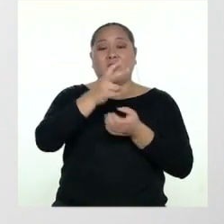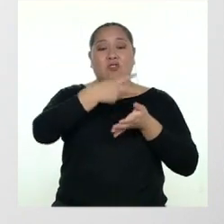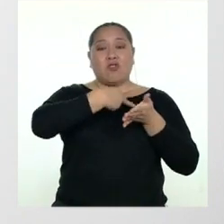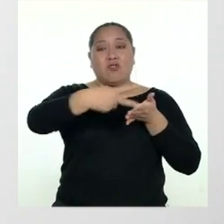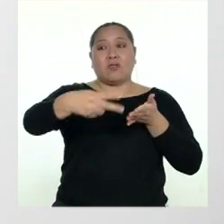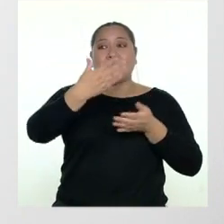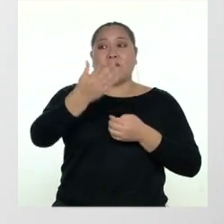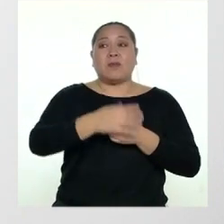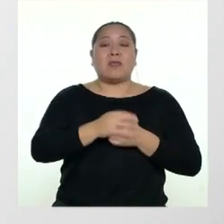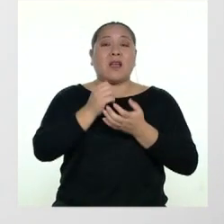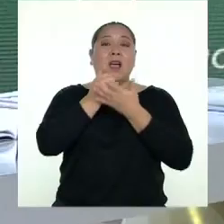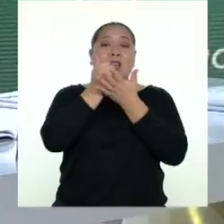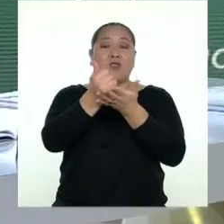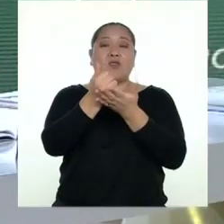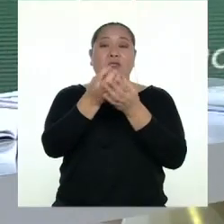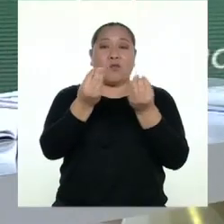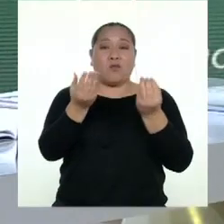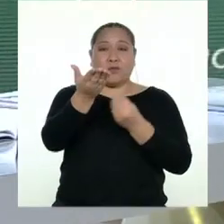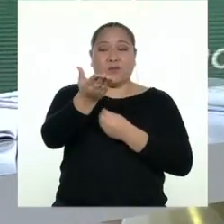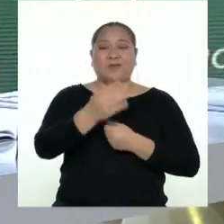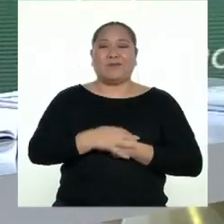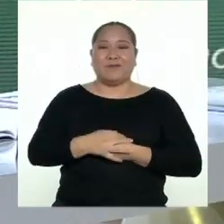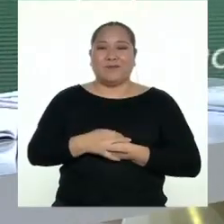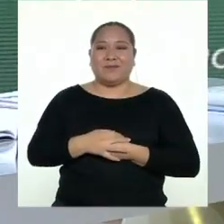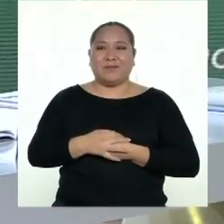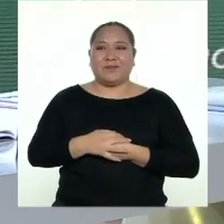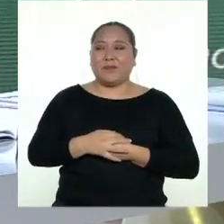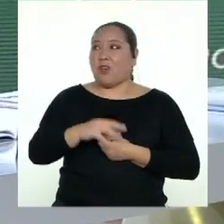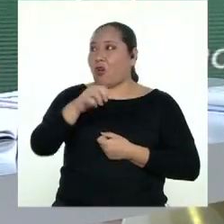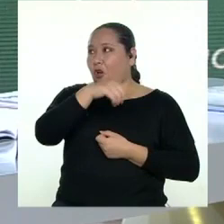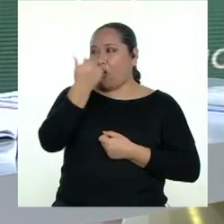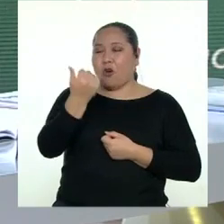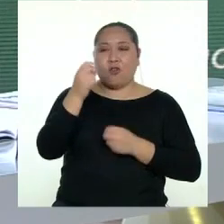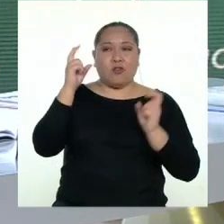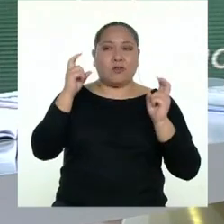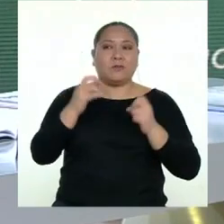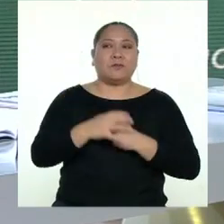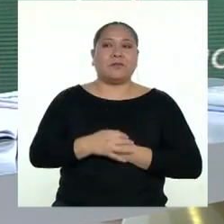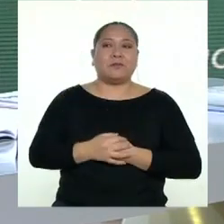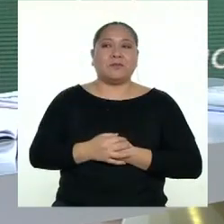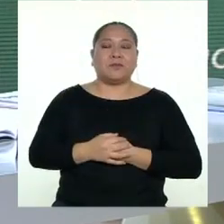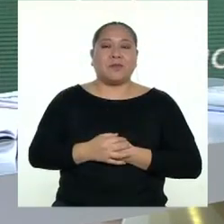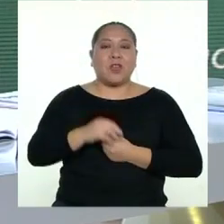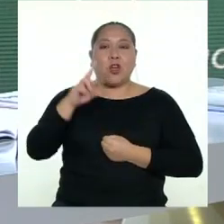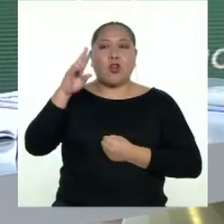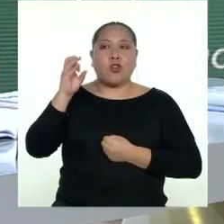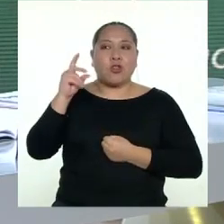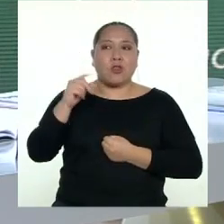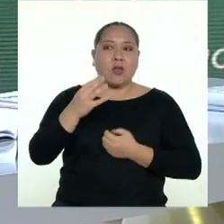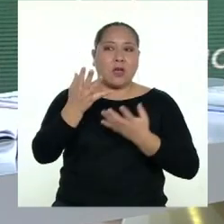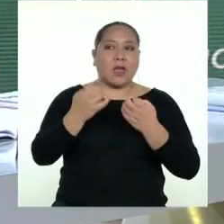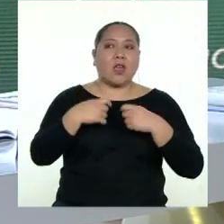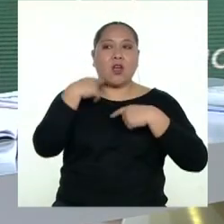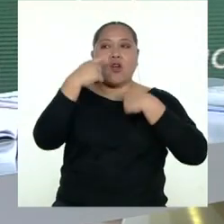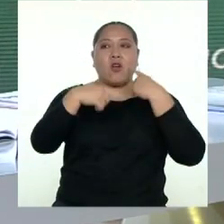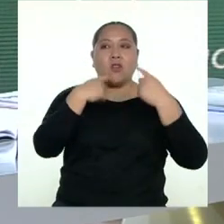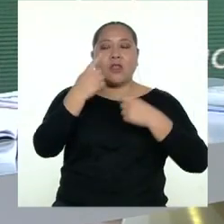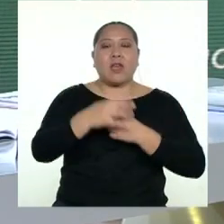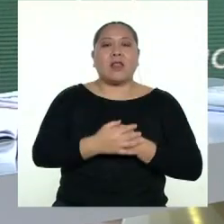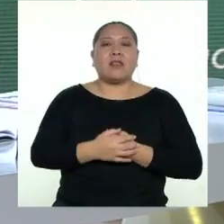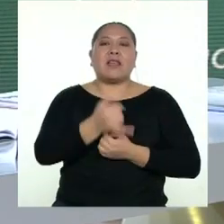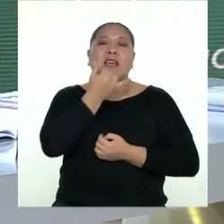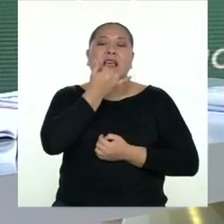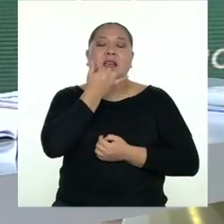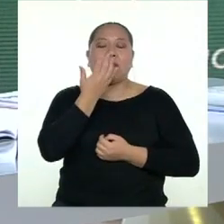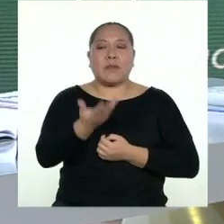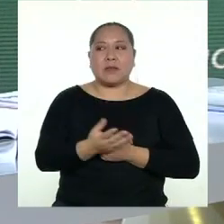semanas sea de utilidad para ti. Aquí tenemos otro caso, profesora Geraldine. Rodrigo, quisiera contarte la situación por la que estoy